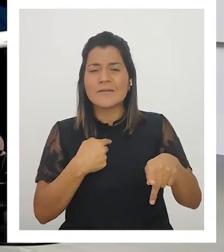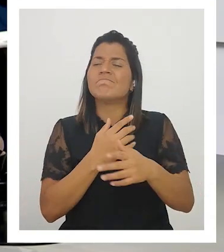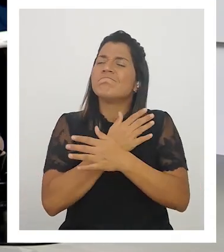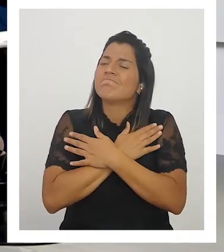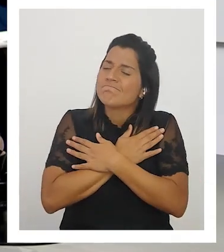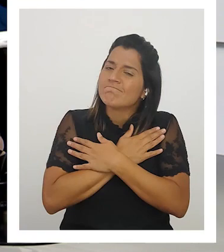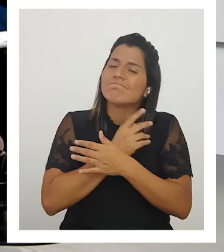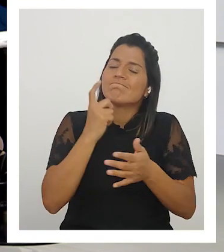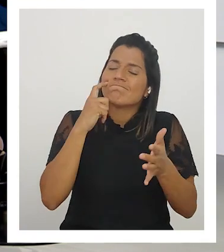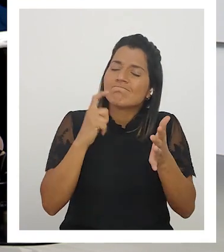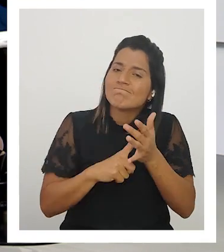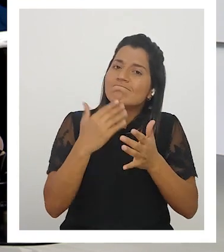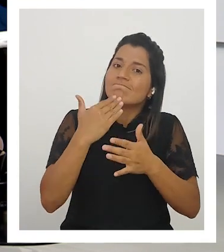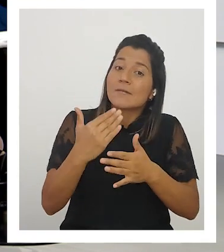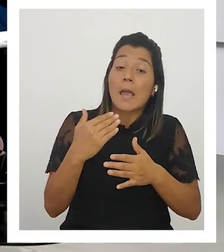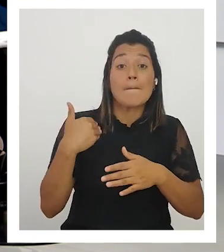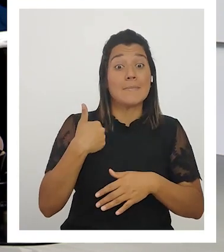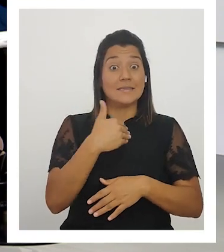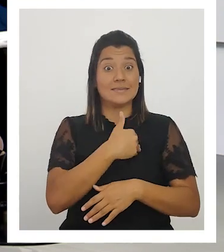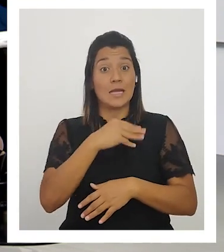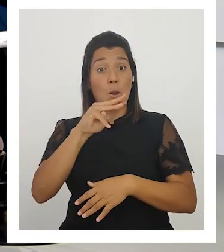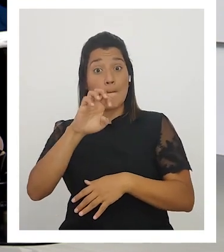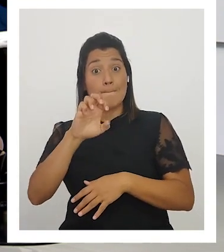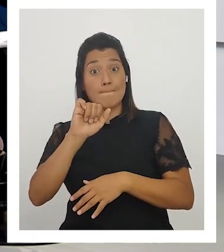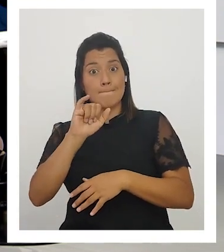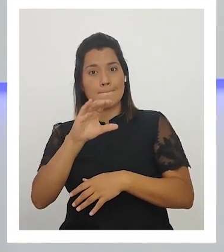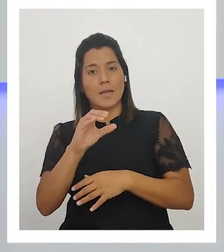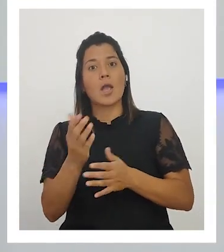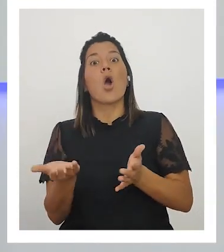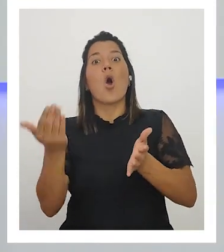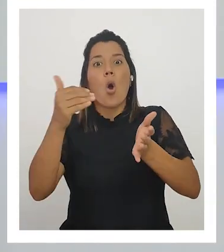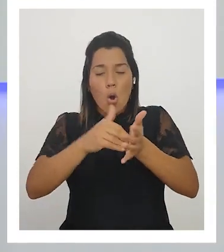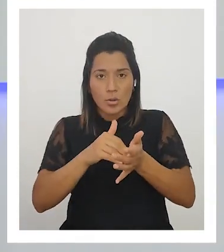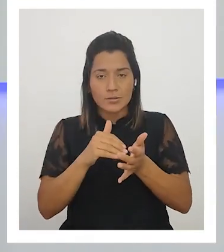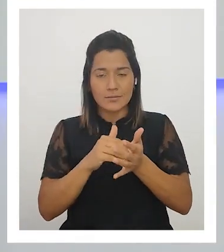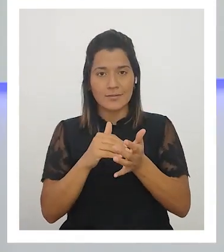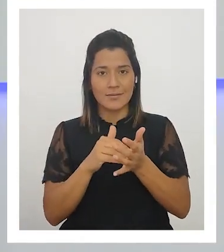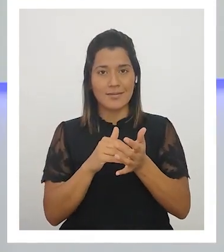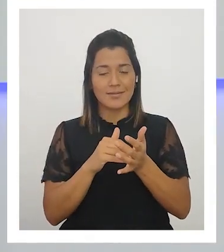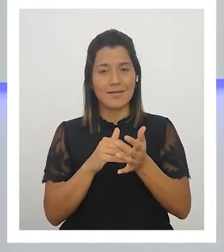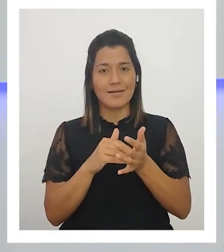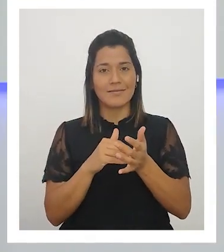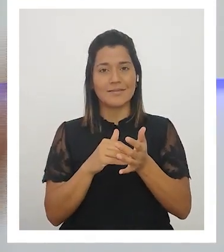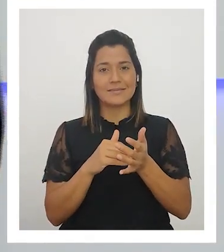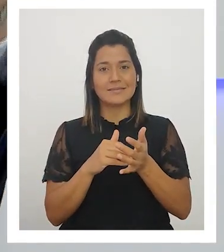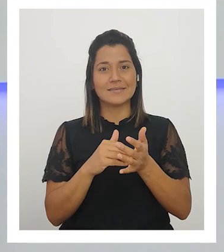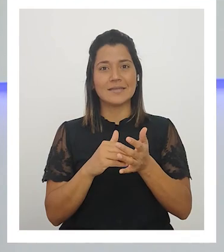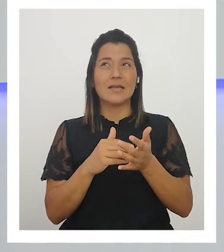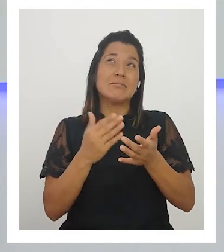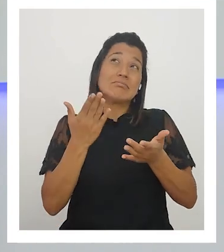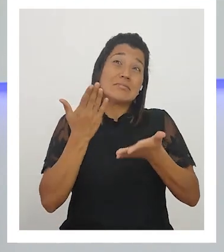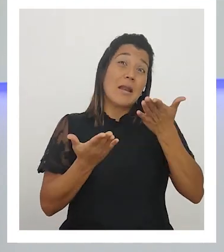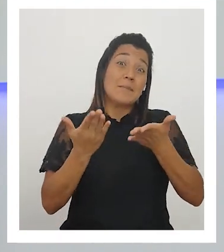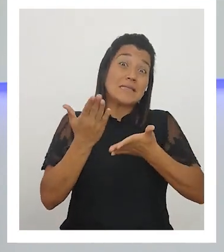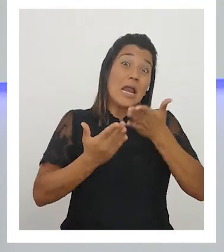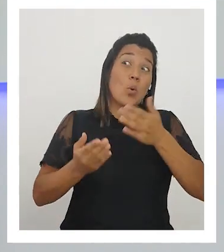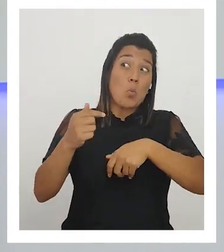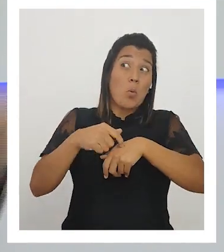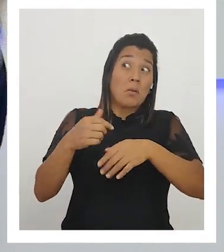el Ministerio de Economía, Industria y Comercio haya vuelto a ser, si es que en algún momento lo